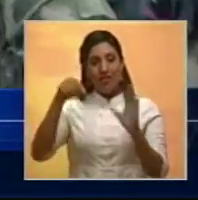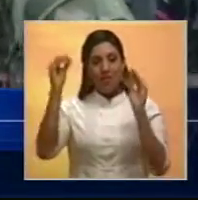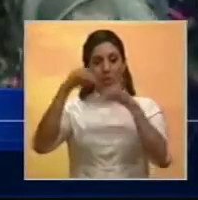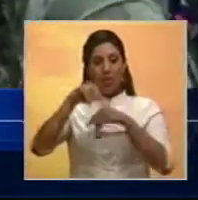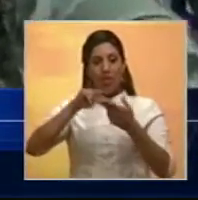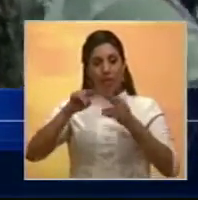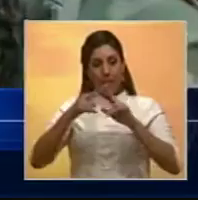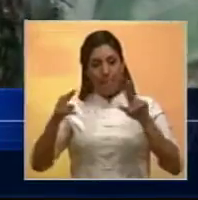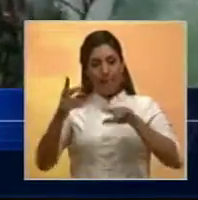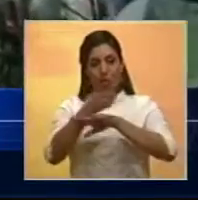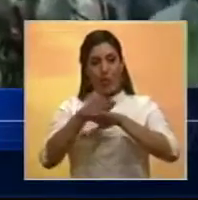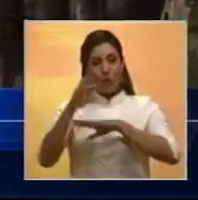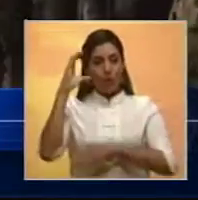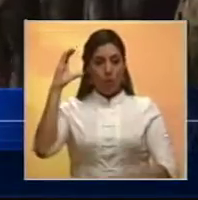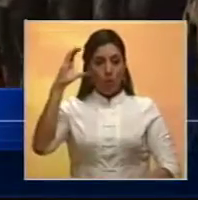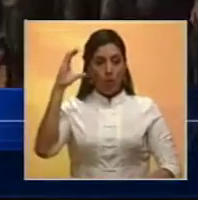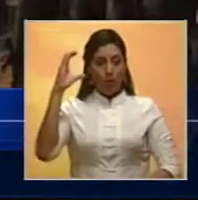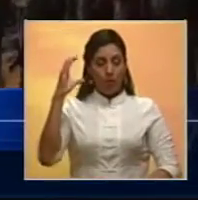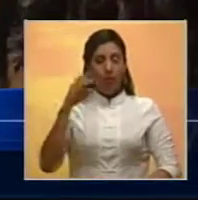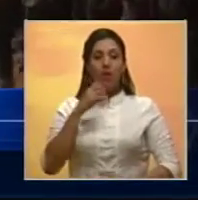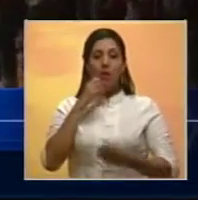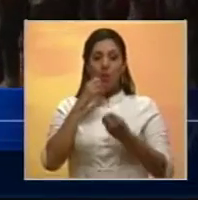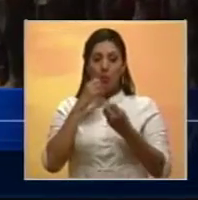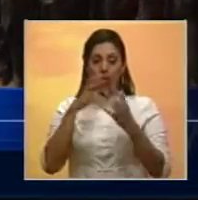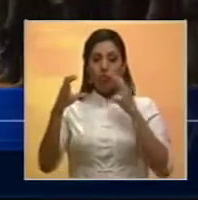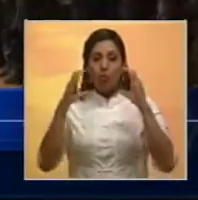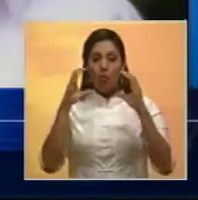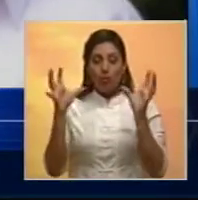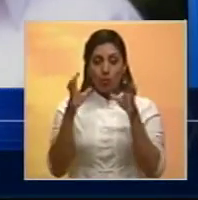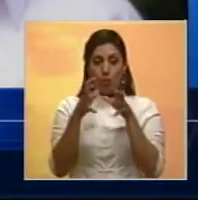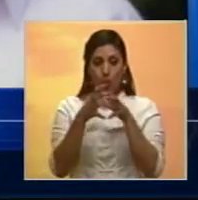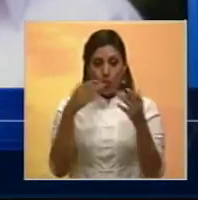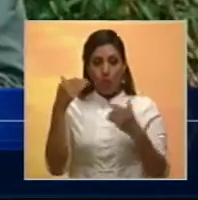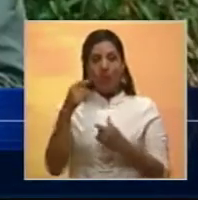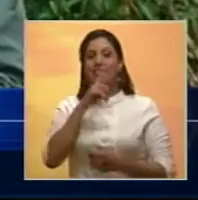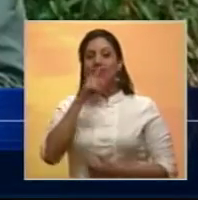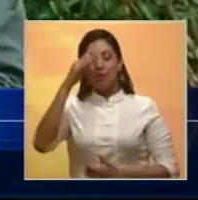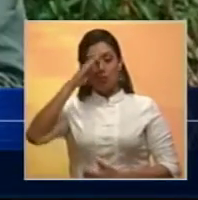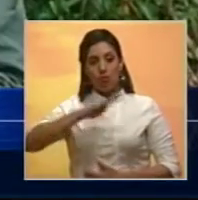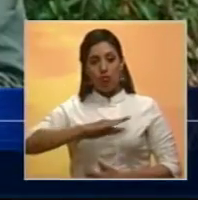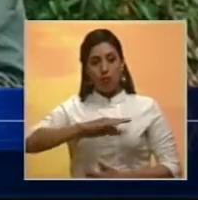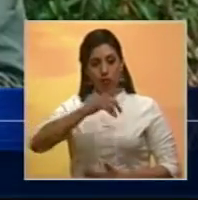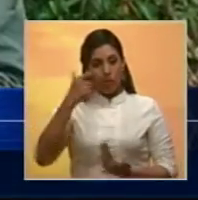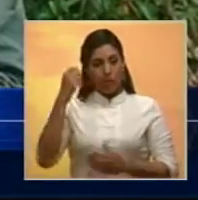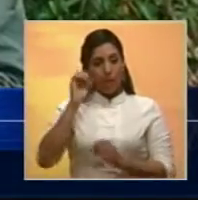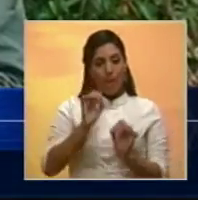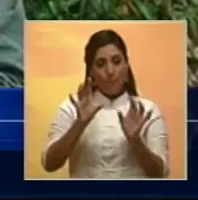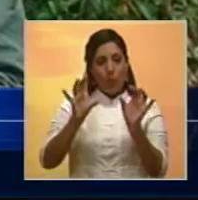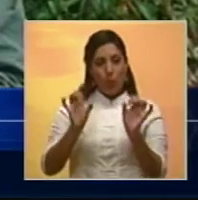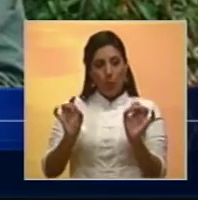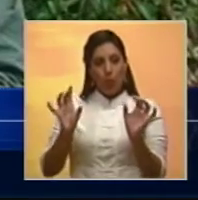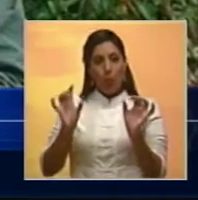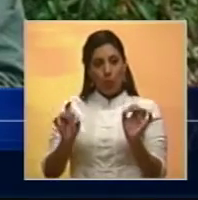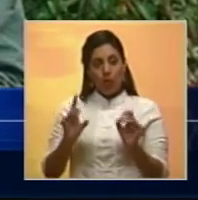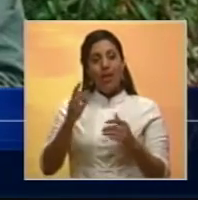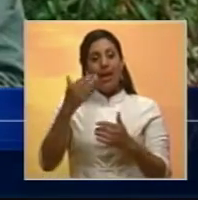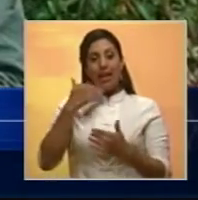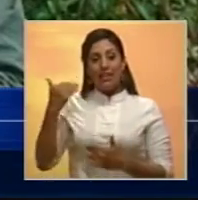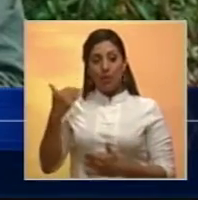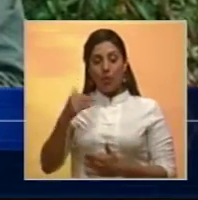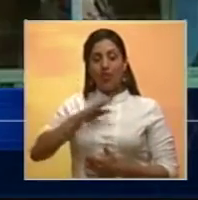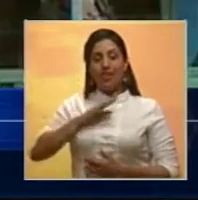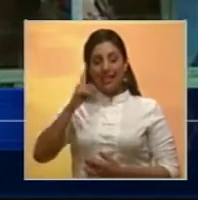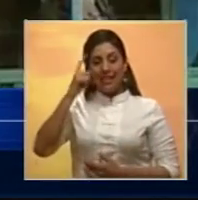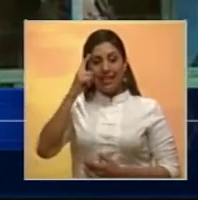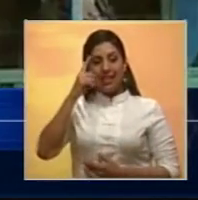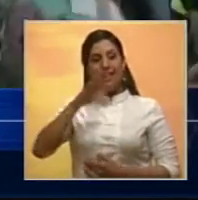de paz con el gobierno colombiano. A través de un comunicado, el grupo reveló las identidades de los expulsados, quienes hasta hace pocos